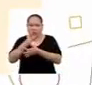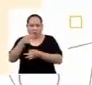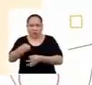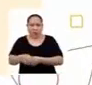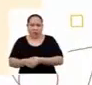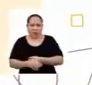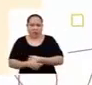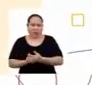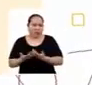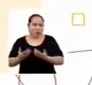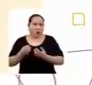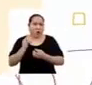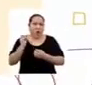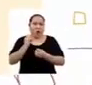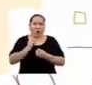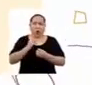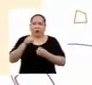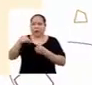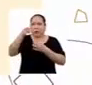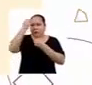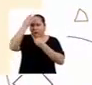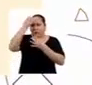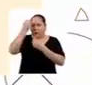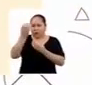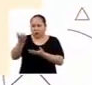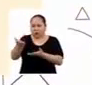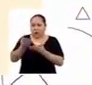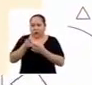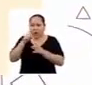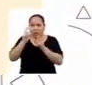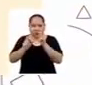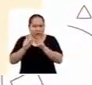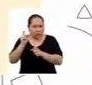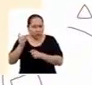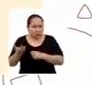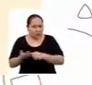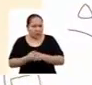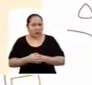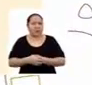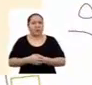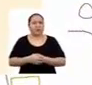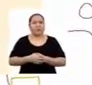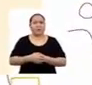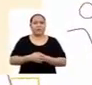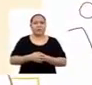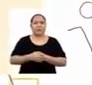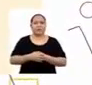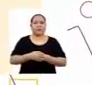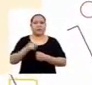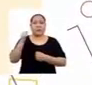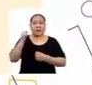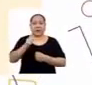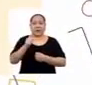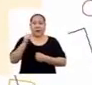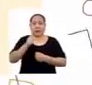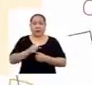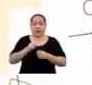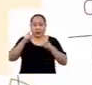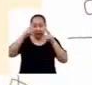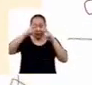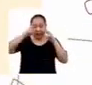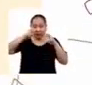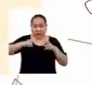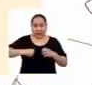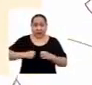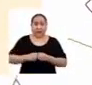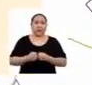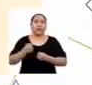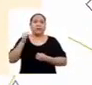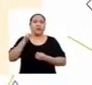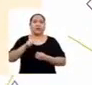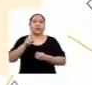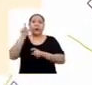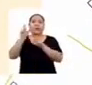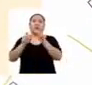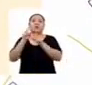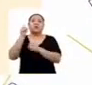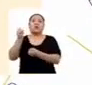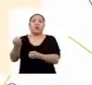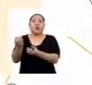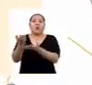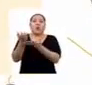archivos, o los datos van a ser proporcionados por personas? Para nuestro estudio, los datos serán proporcionados por